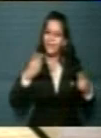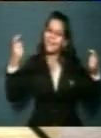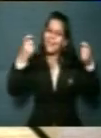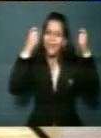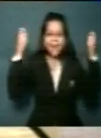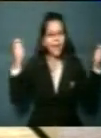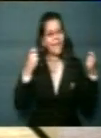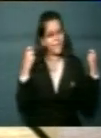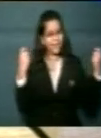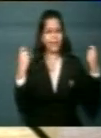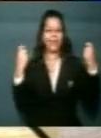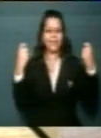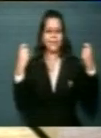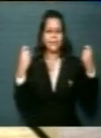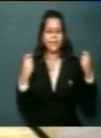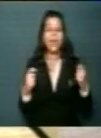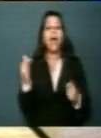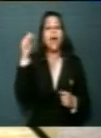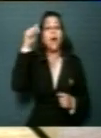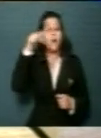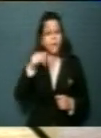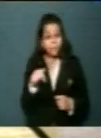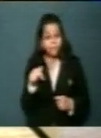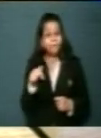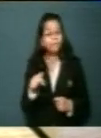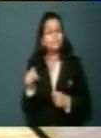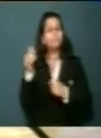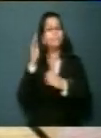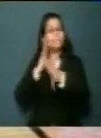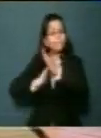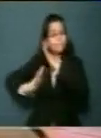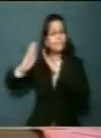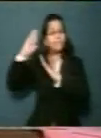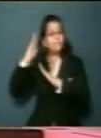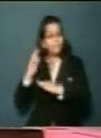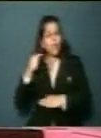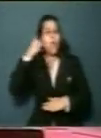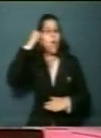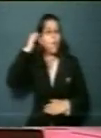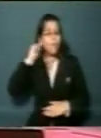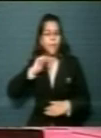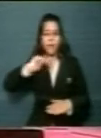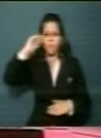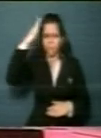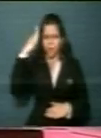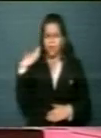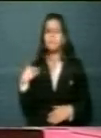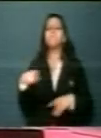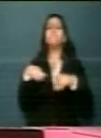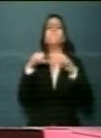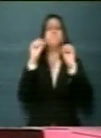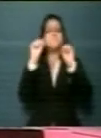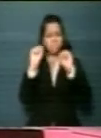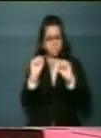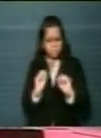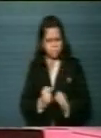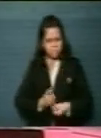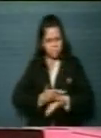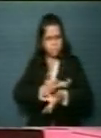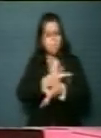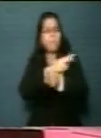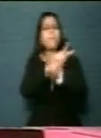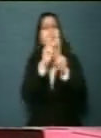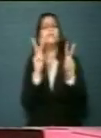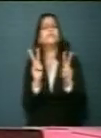celebramos. Ese es el legado histórico de los hombres y mujeres que hicieron posible la paz y a quienes,